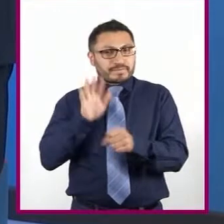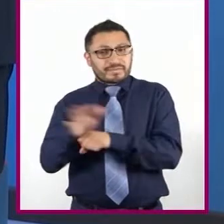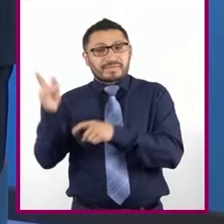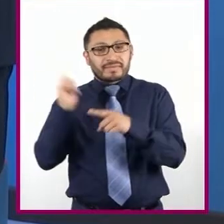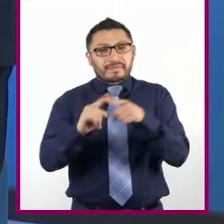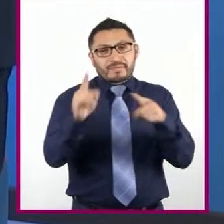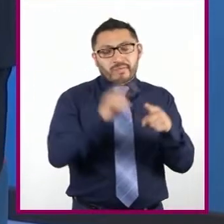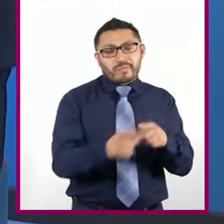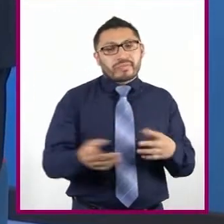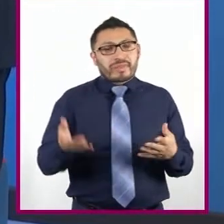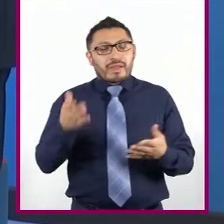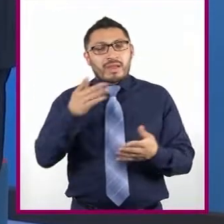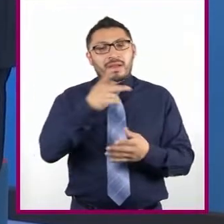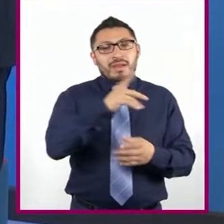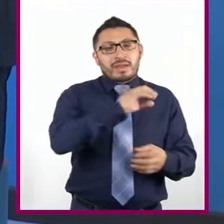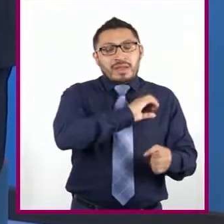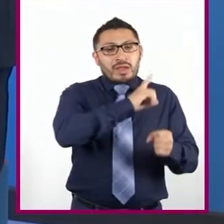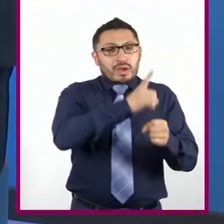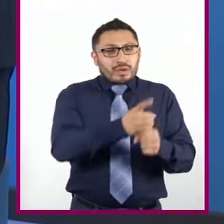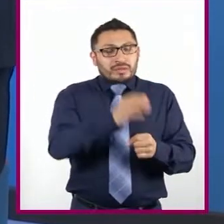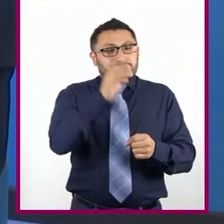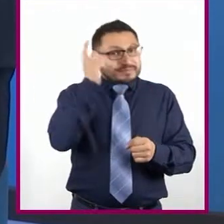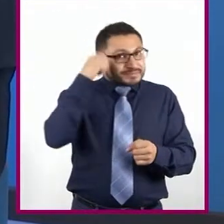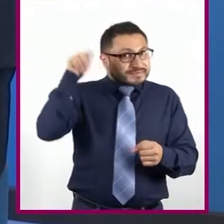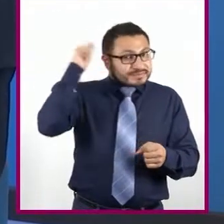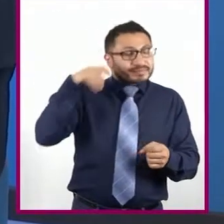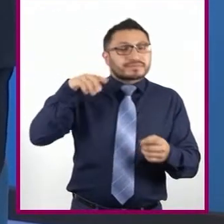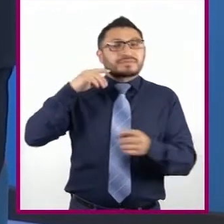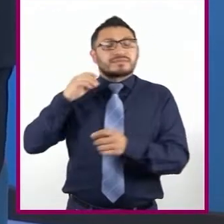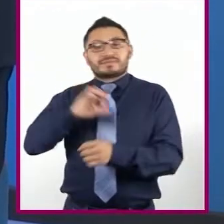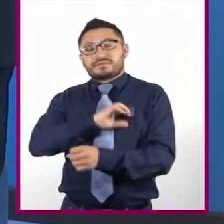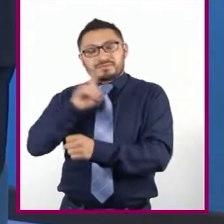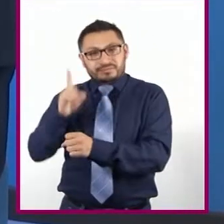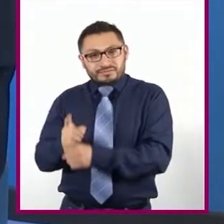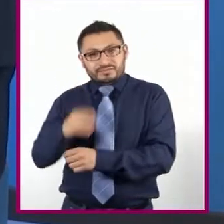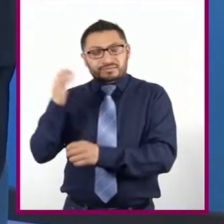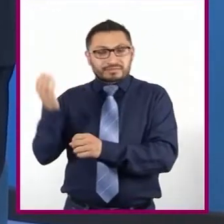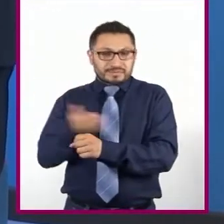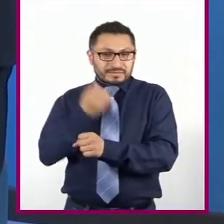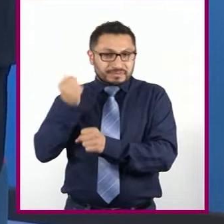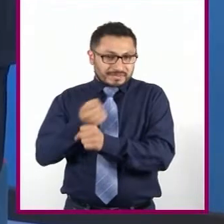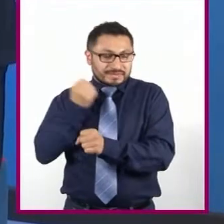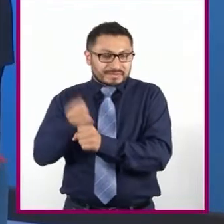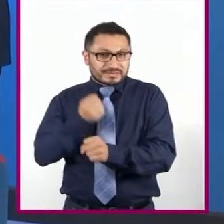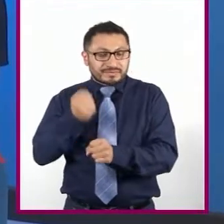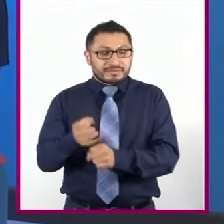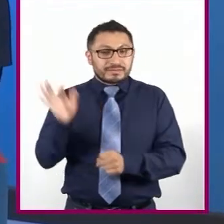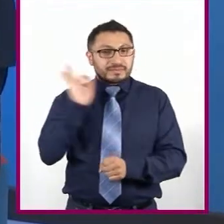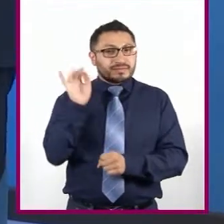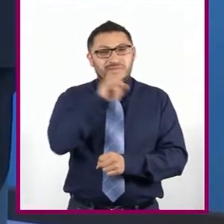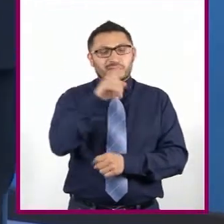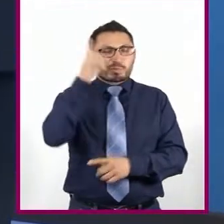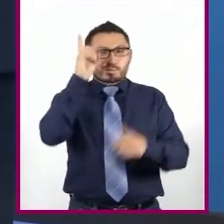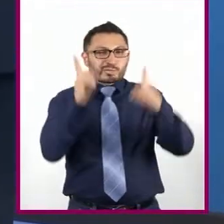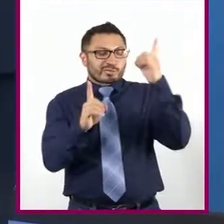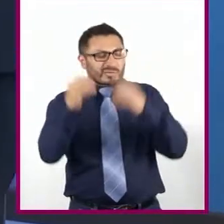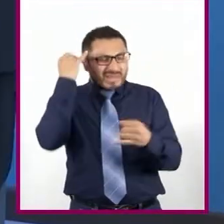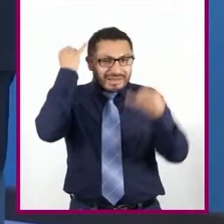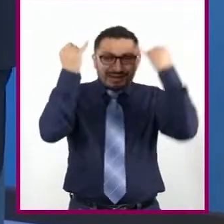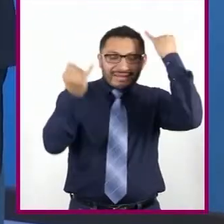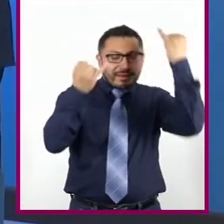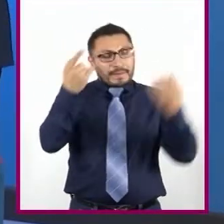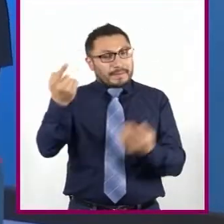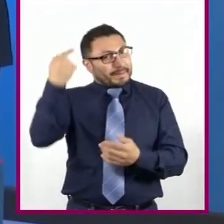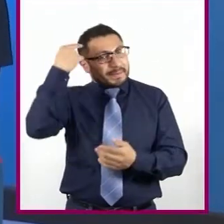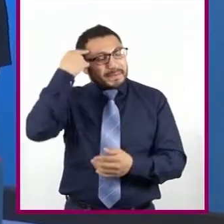diferencias entre la probabilidad teórica y la probabilidad frecuencial. Probablemente tengan ya algunas preguntas e ideas en